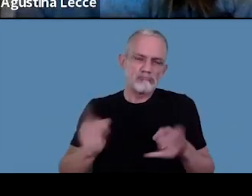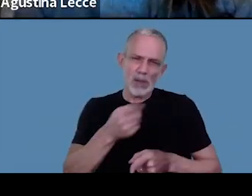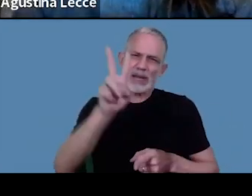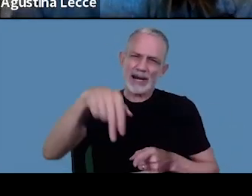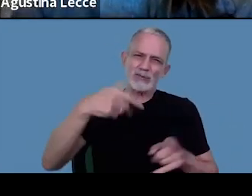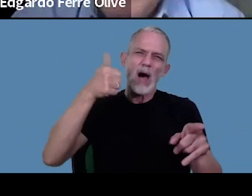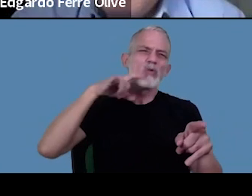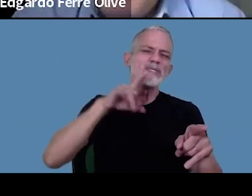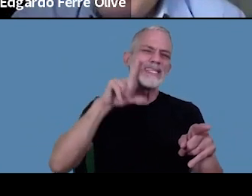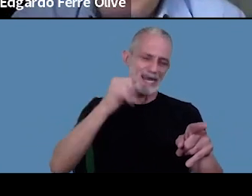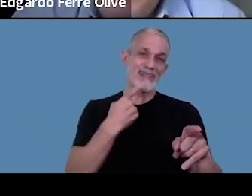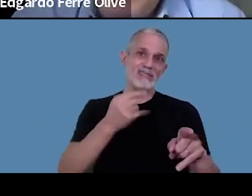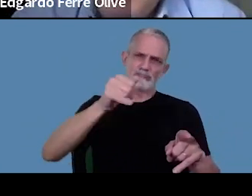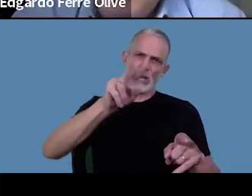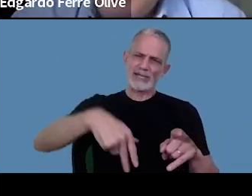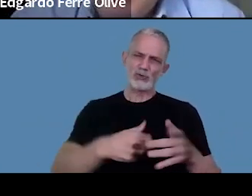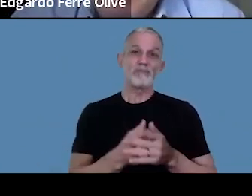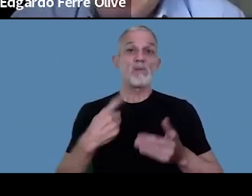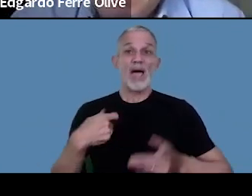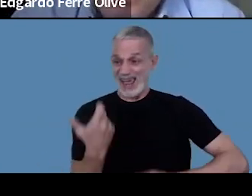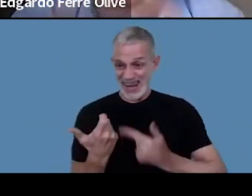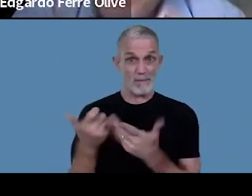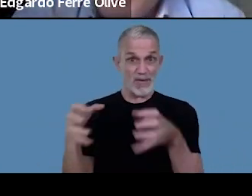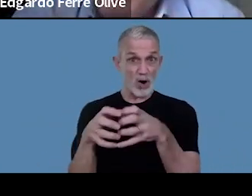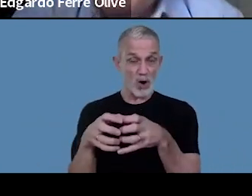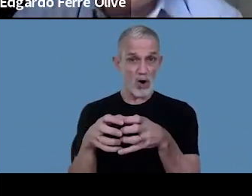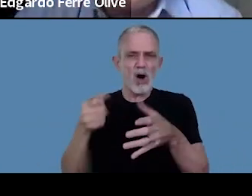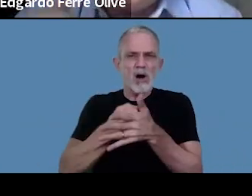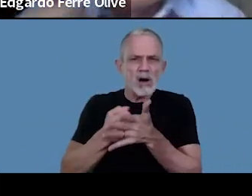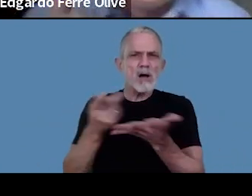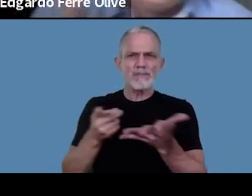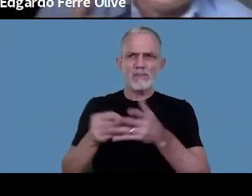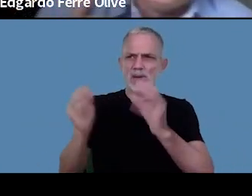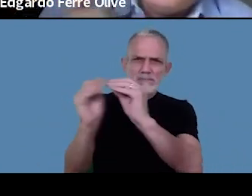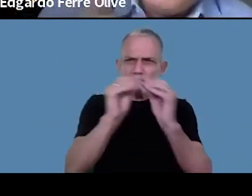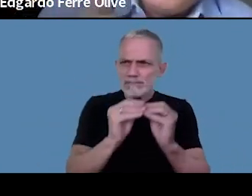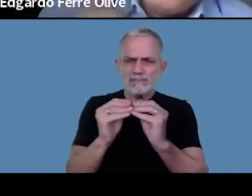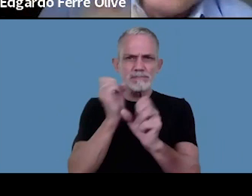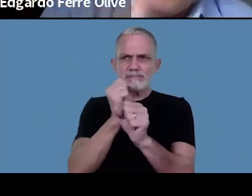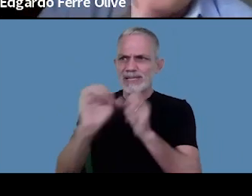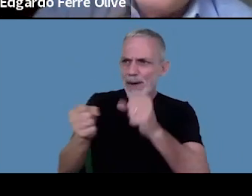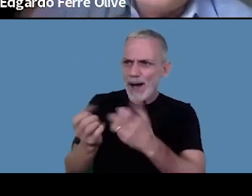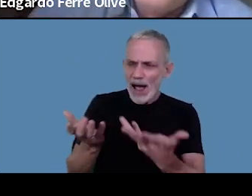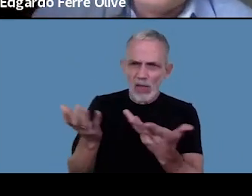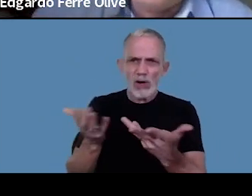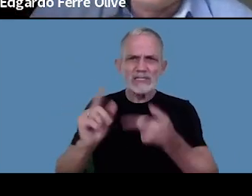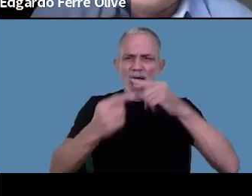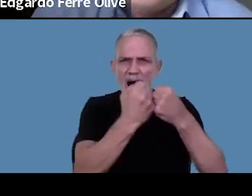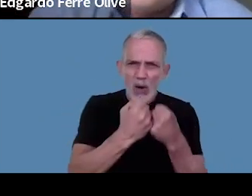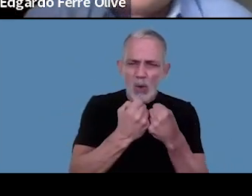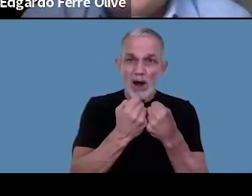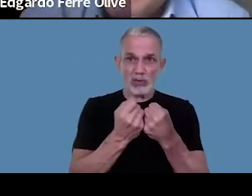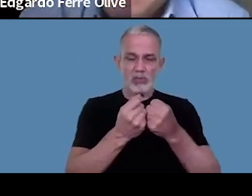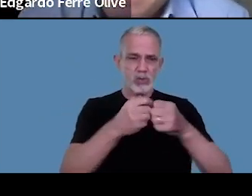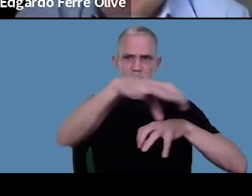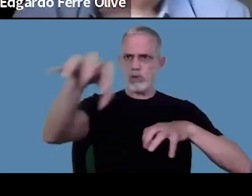gremio, gracias Agustina, porque en el gremio estamos con todos los trabajadores y todos los acuerdos que tenemos con todos los sectores sociales.